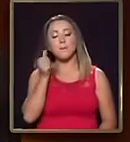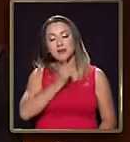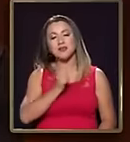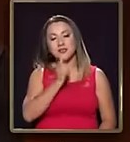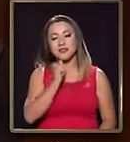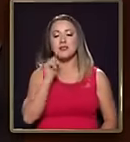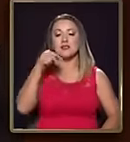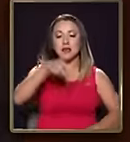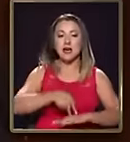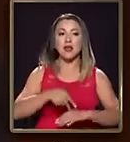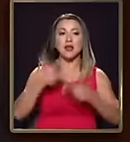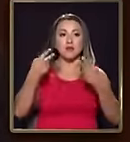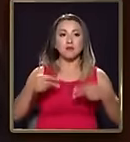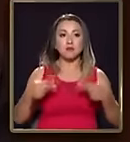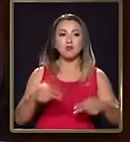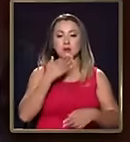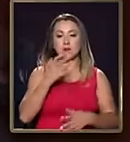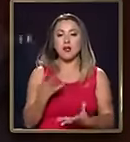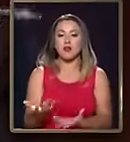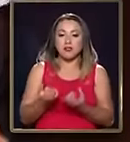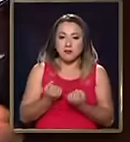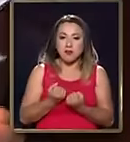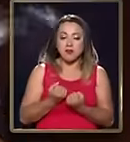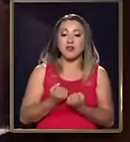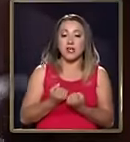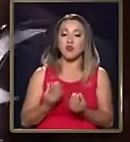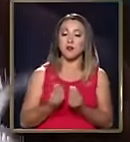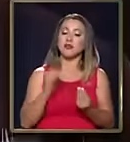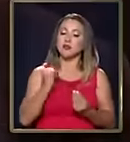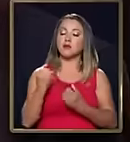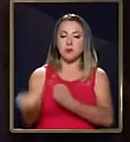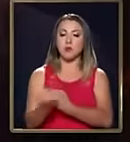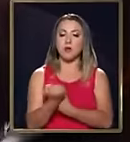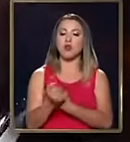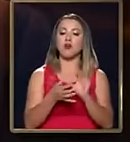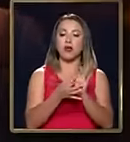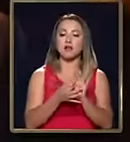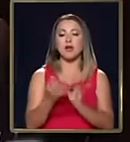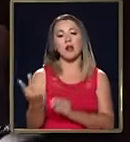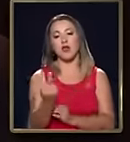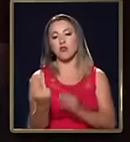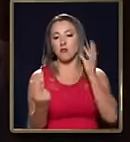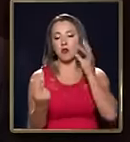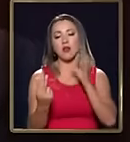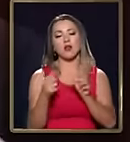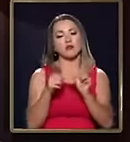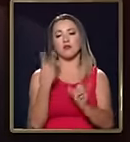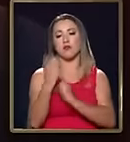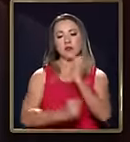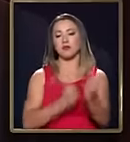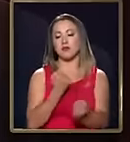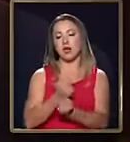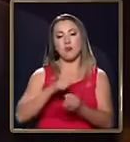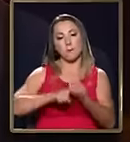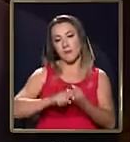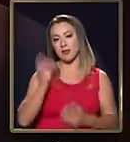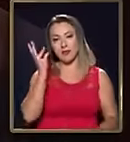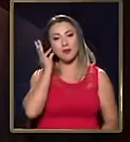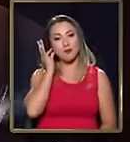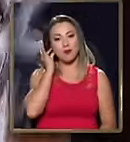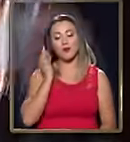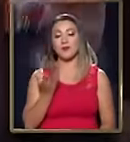este escenario y recibir esto, que ella también sin duda alguna que tienen parte de este logro, durante tantos años, más de 20 años de matrimonio. Muchas gracias. De